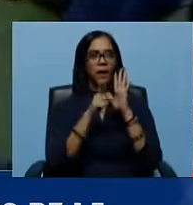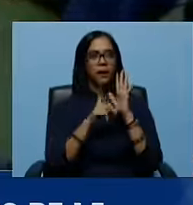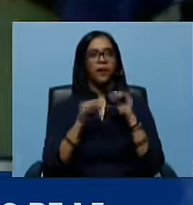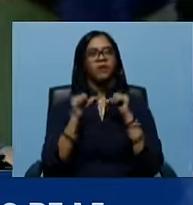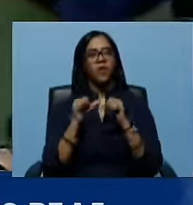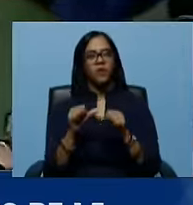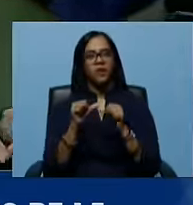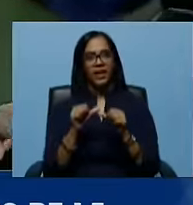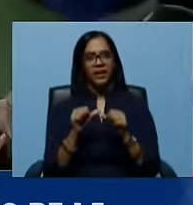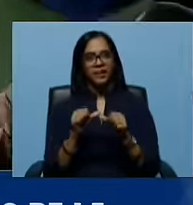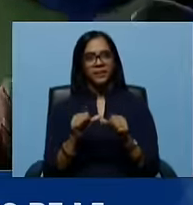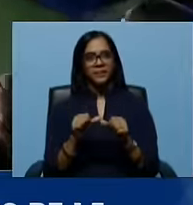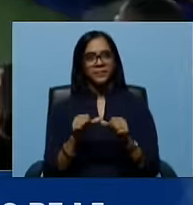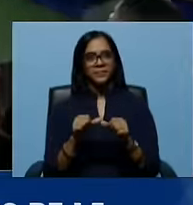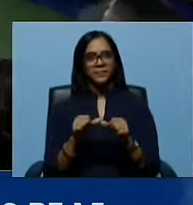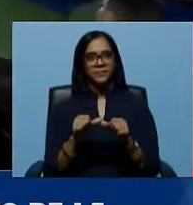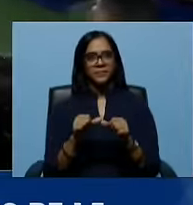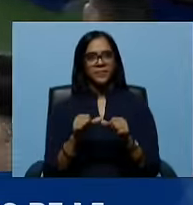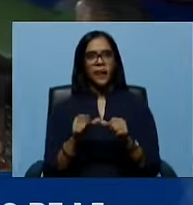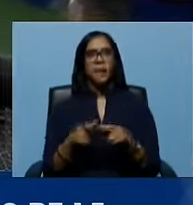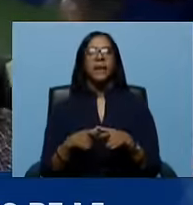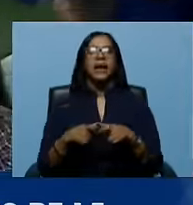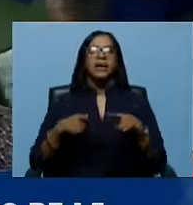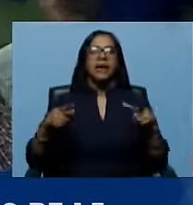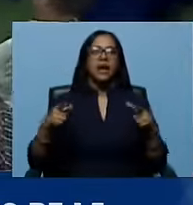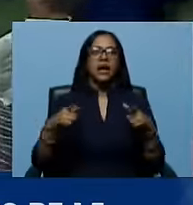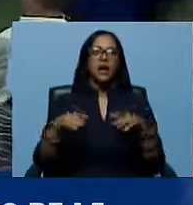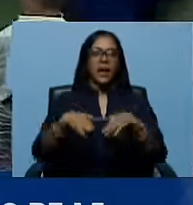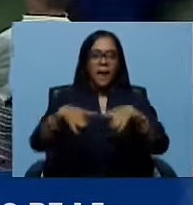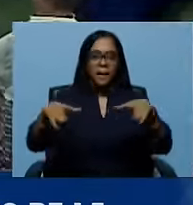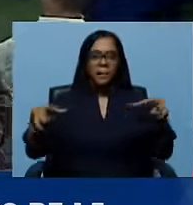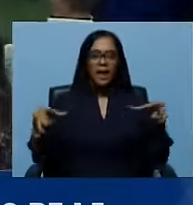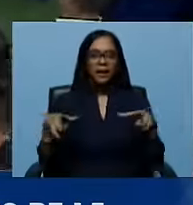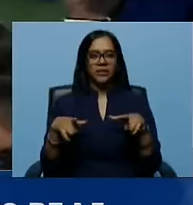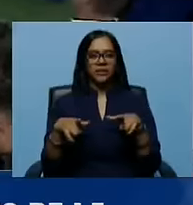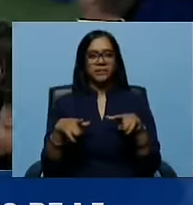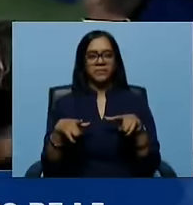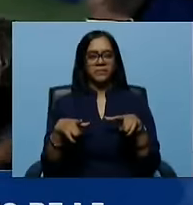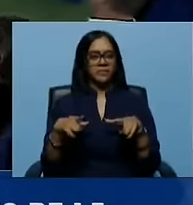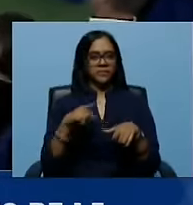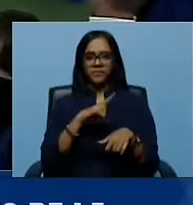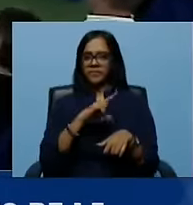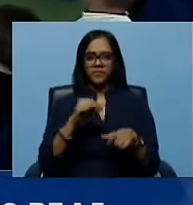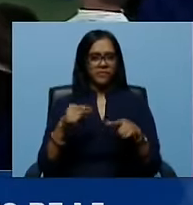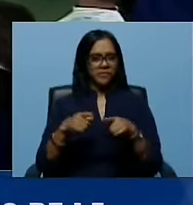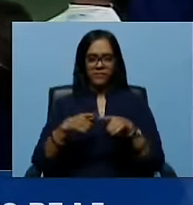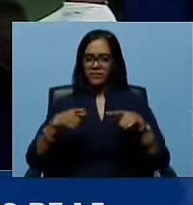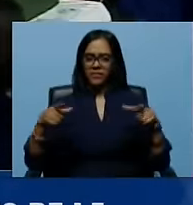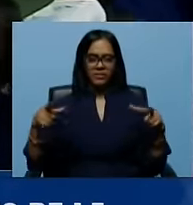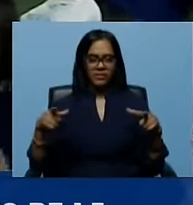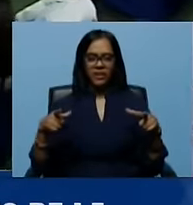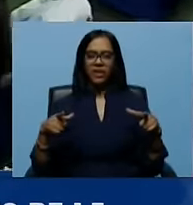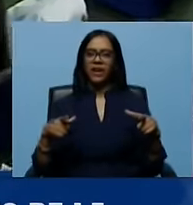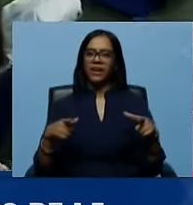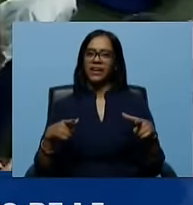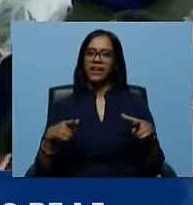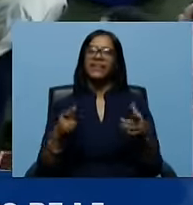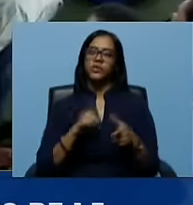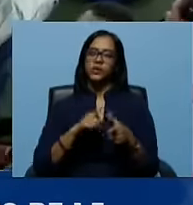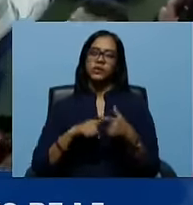permanente, para llenar los espacios. El que no llena los espacios, se los llenan.